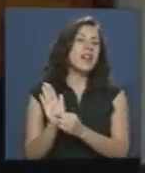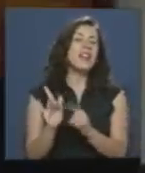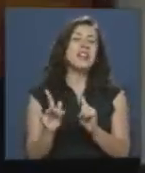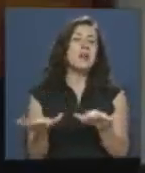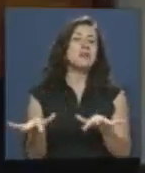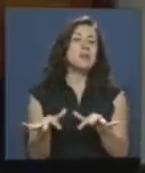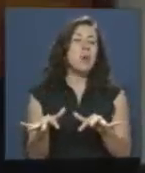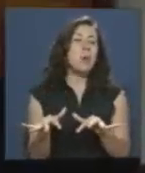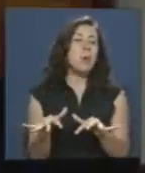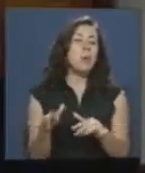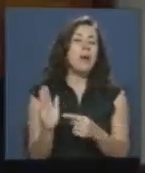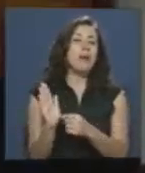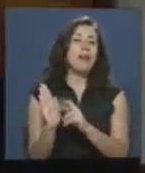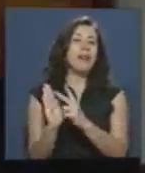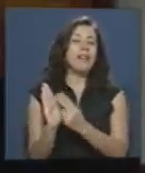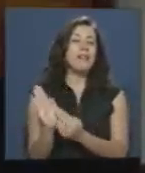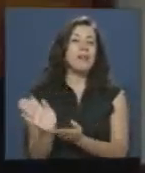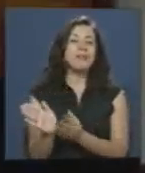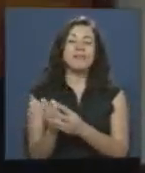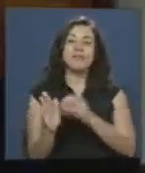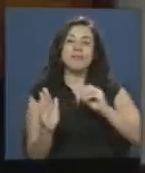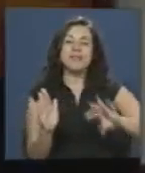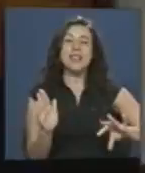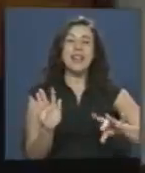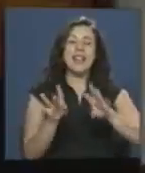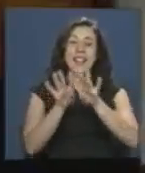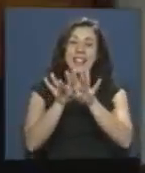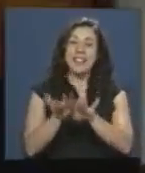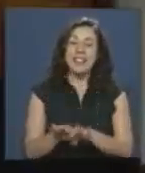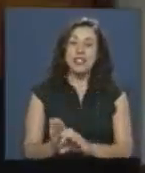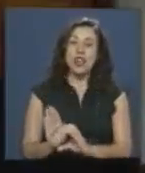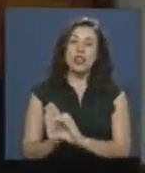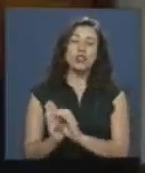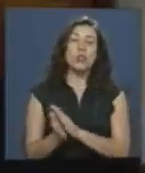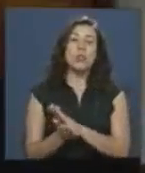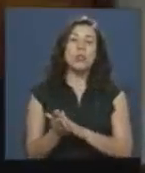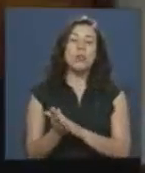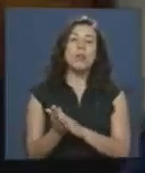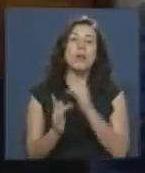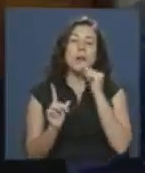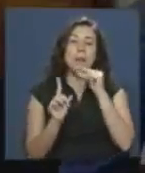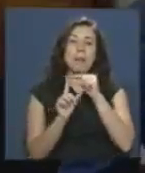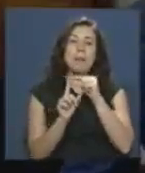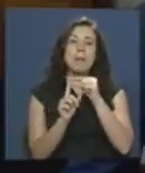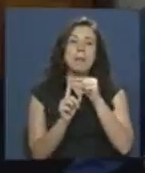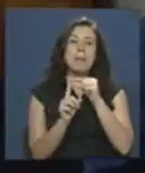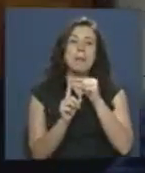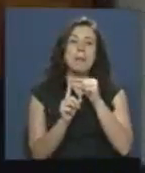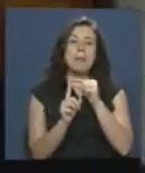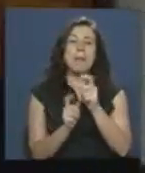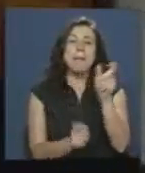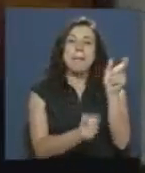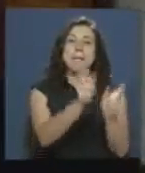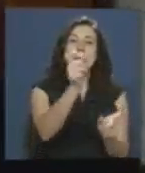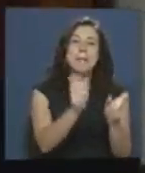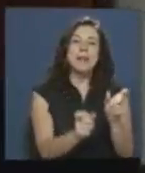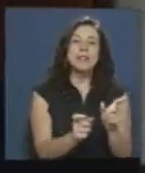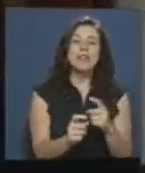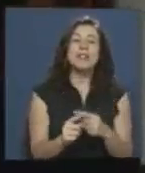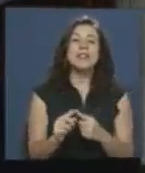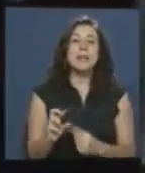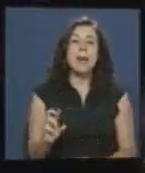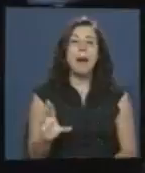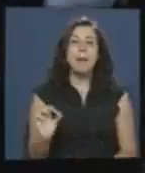desuso, que esta reforma elimina del texto constitucional. Por ejemplo, las referencias que hay a las personas que están